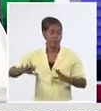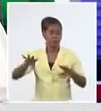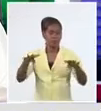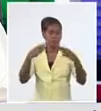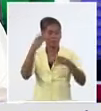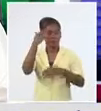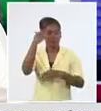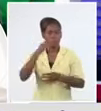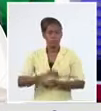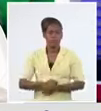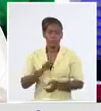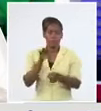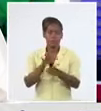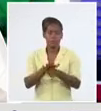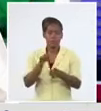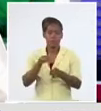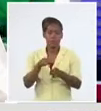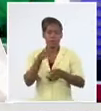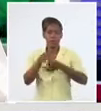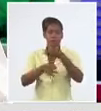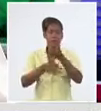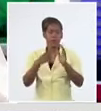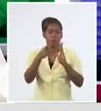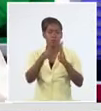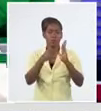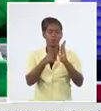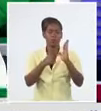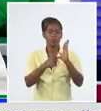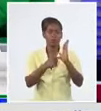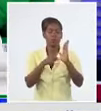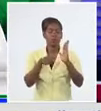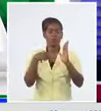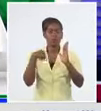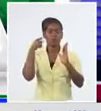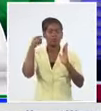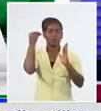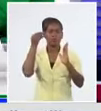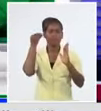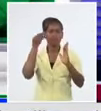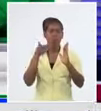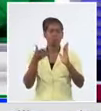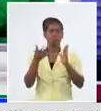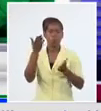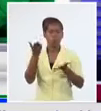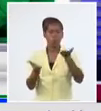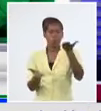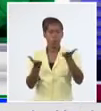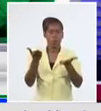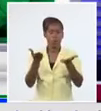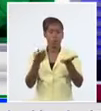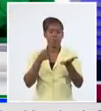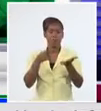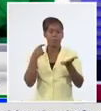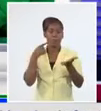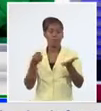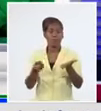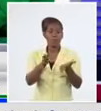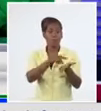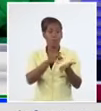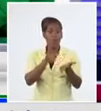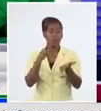iniciamos haciendo la comparación cómo habría sido este día el año anterior, o sea, que el año que comenzó la